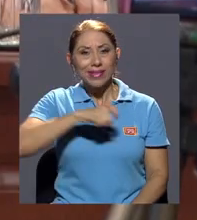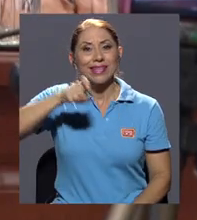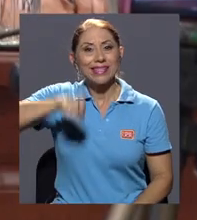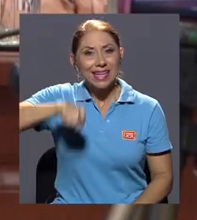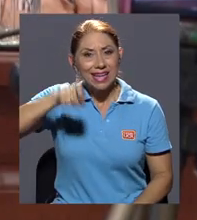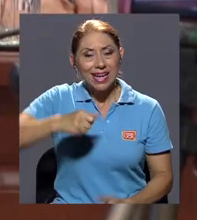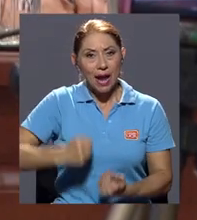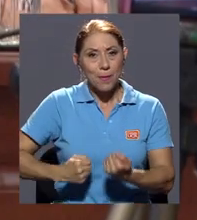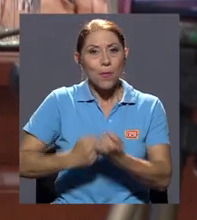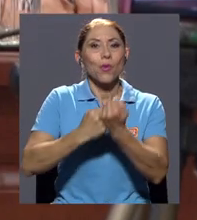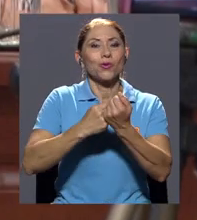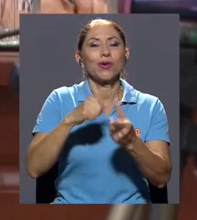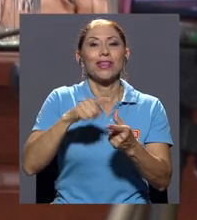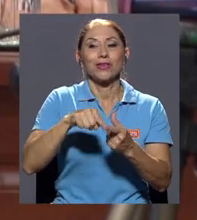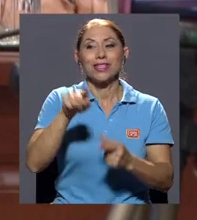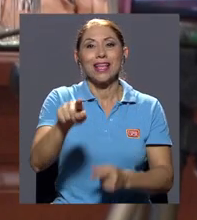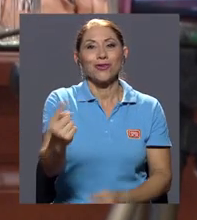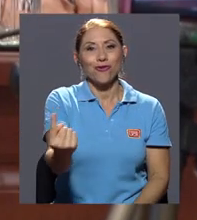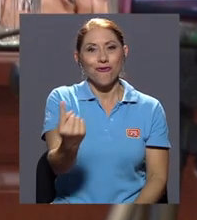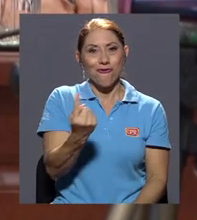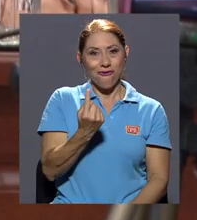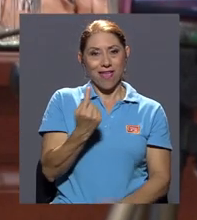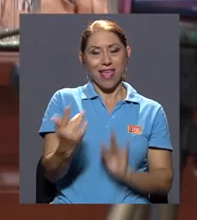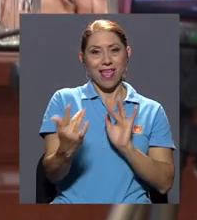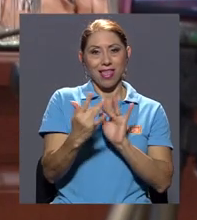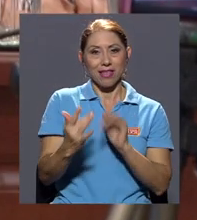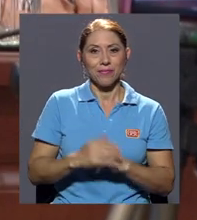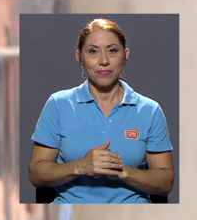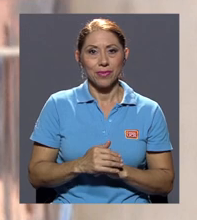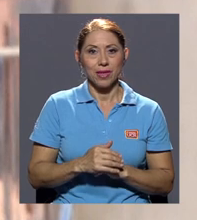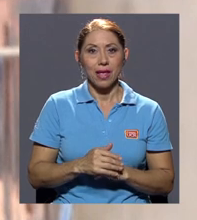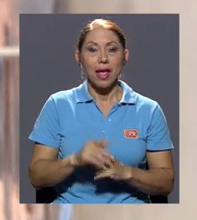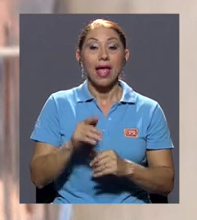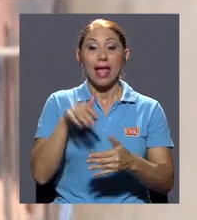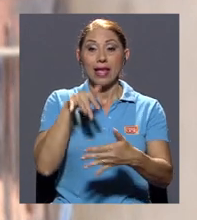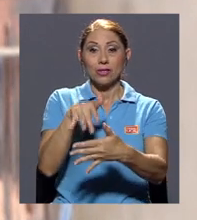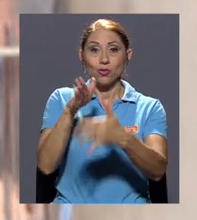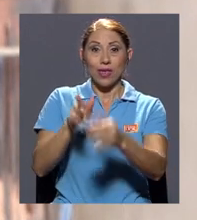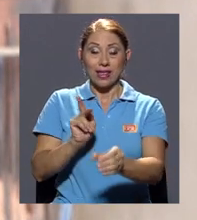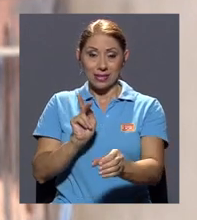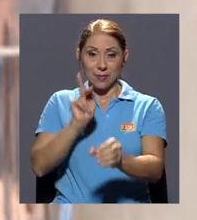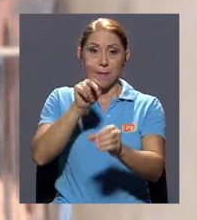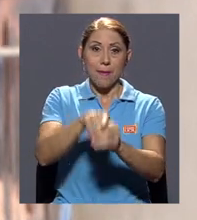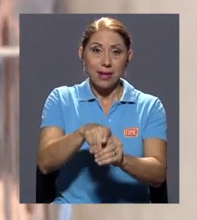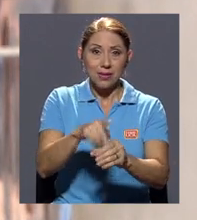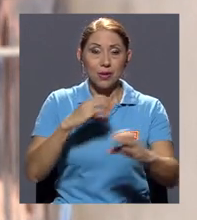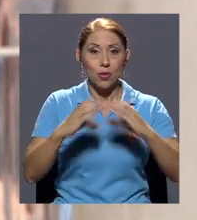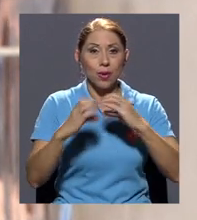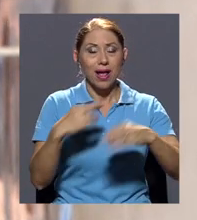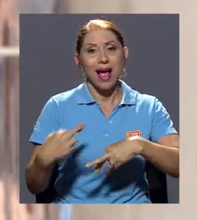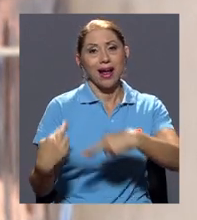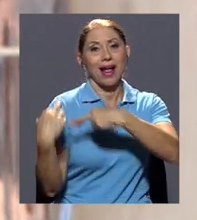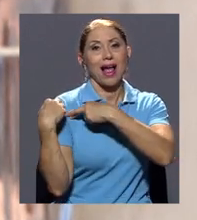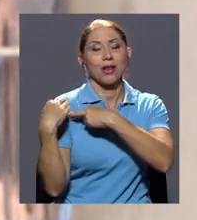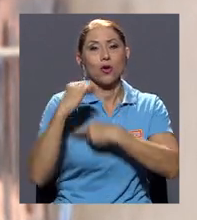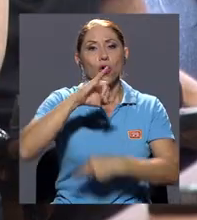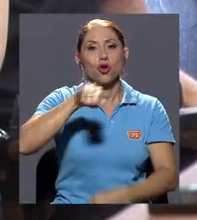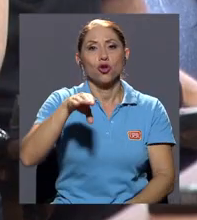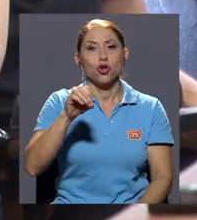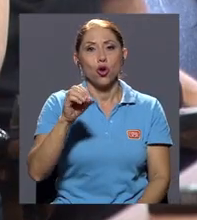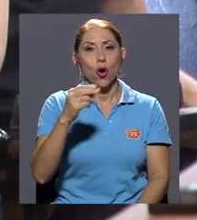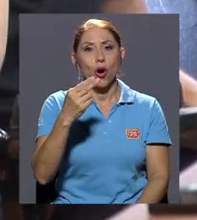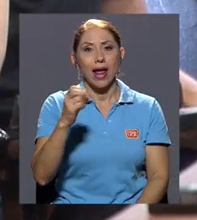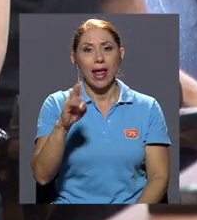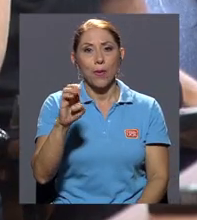es cuando se acerca. La participación estudiantil en el conversatorio estuvo a cargo de Yohebet Valverde. Ella